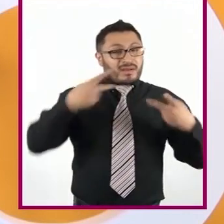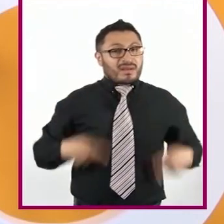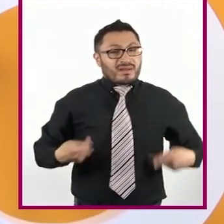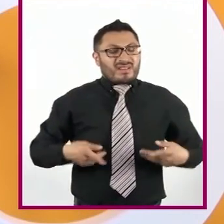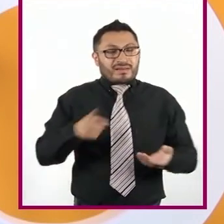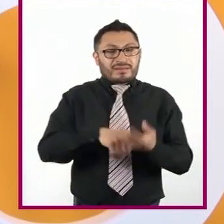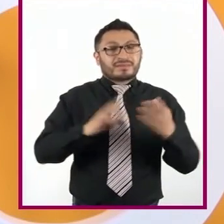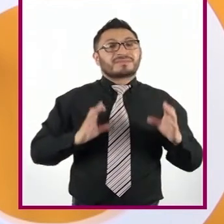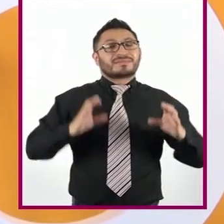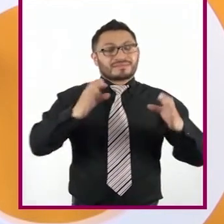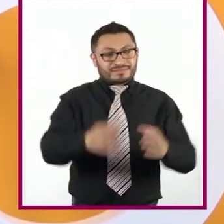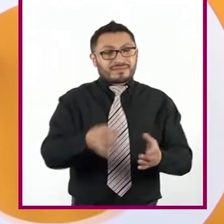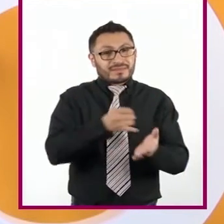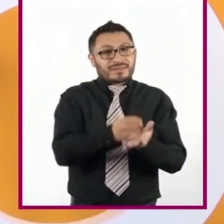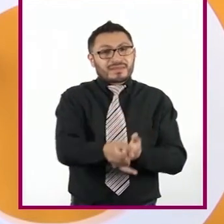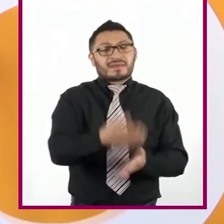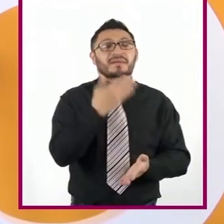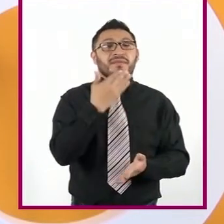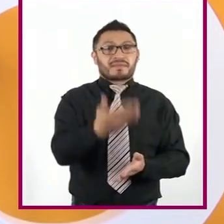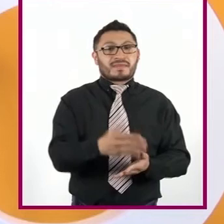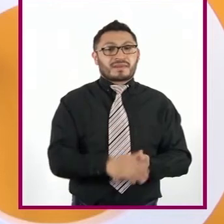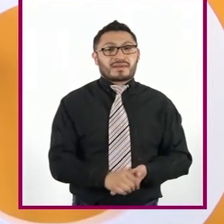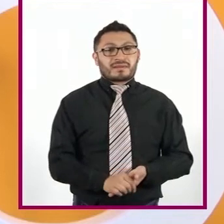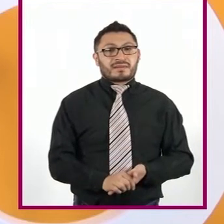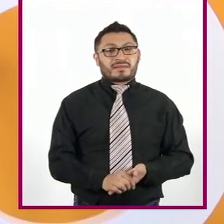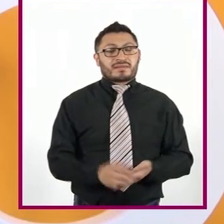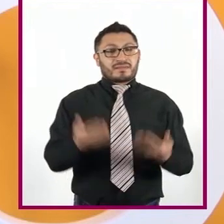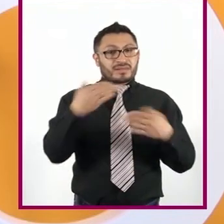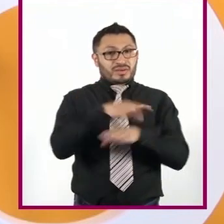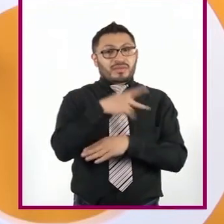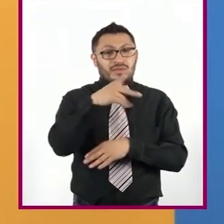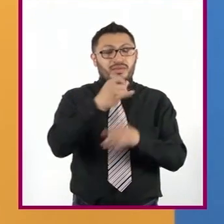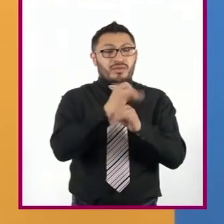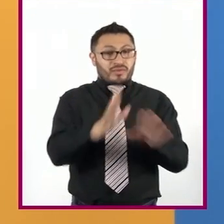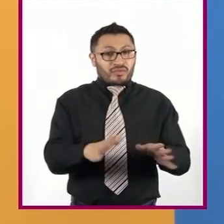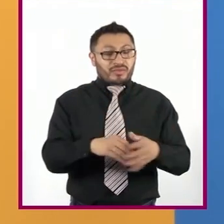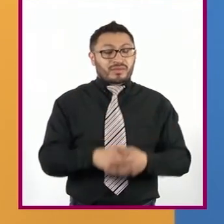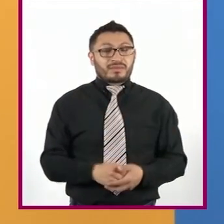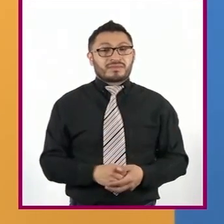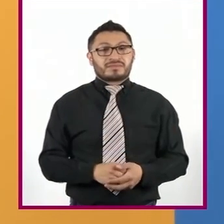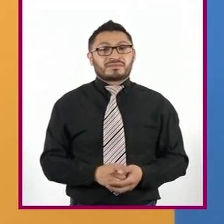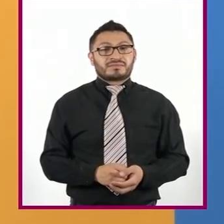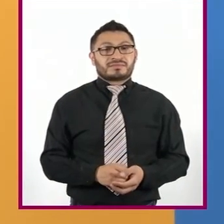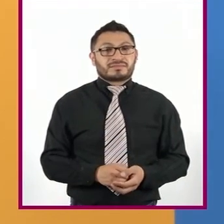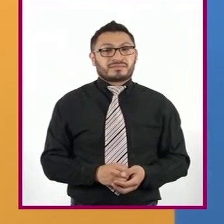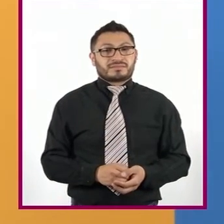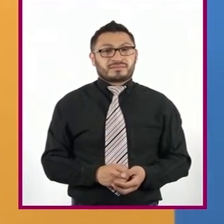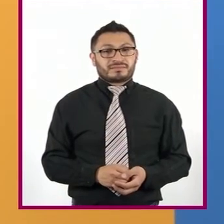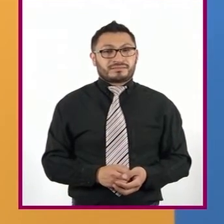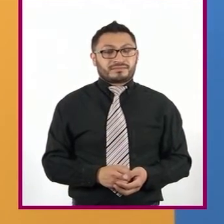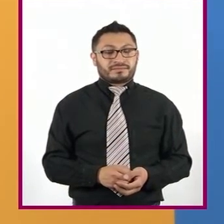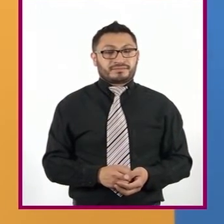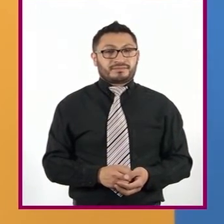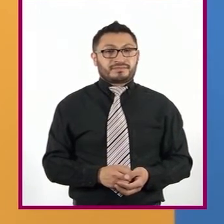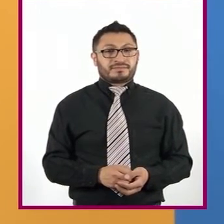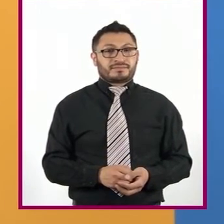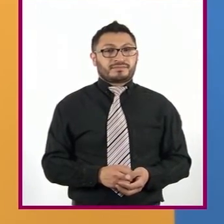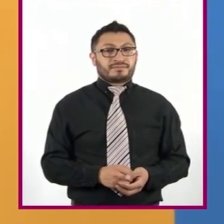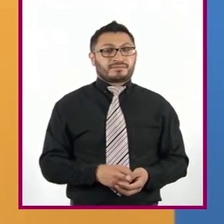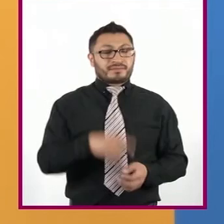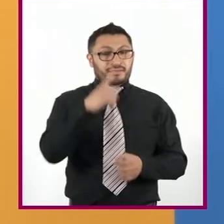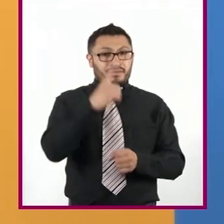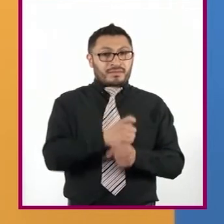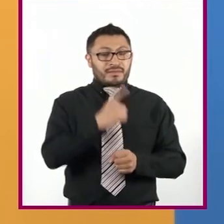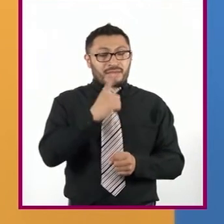esta comunidad a tomar una decisión con base en los datos obtenidos. Lo primero es